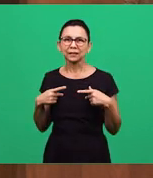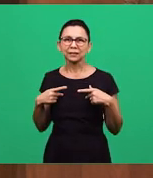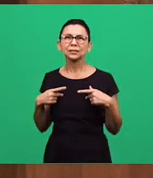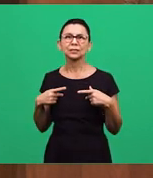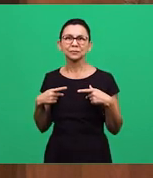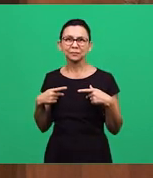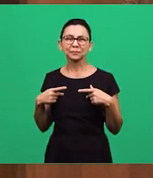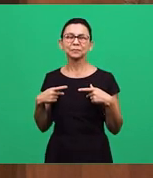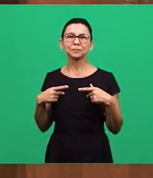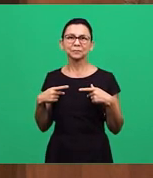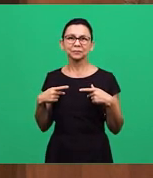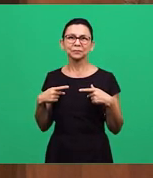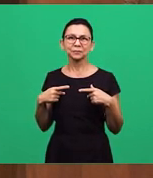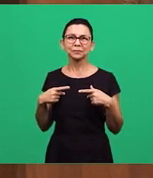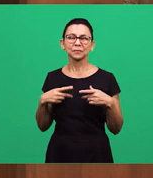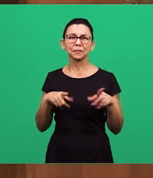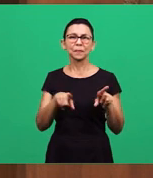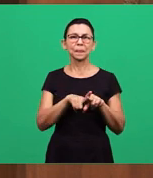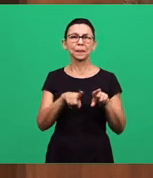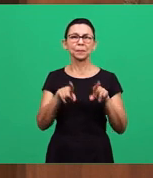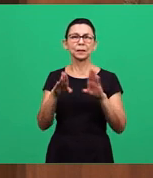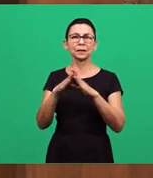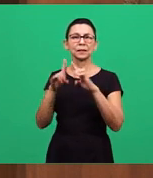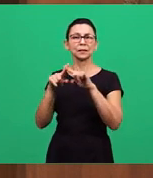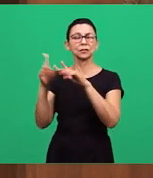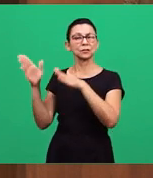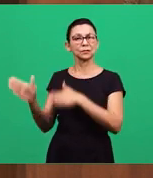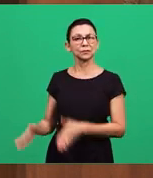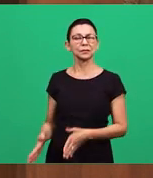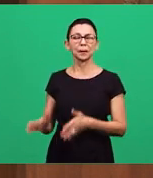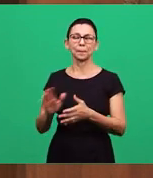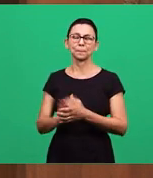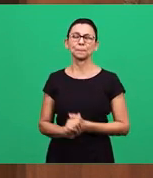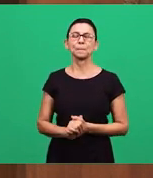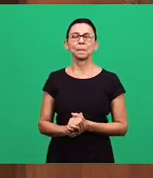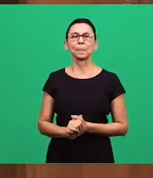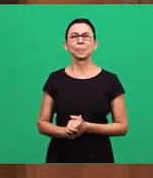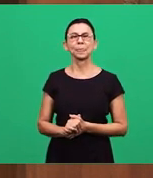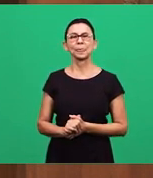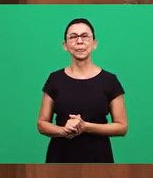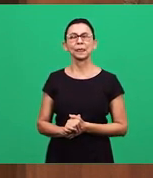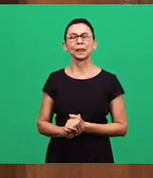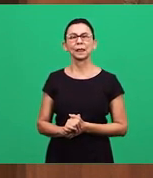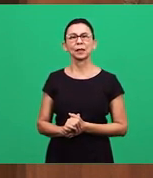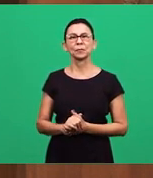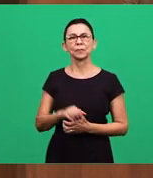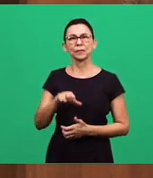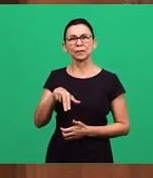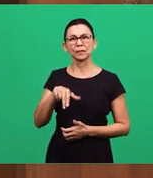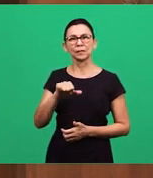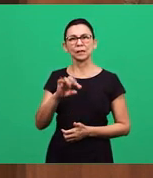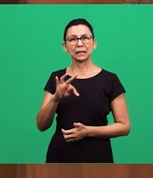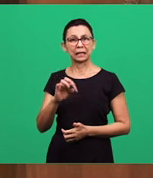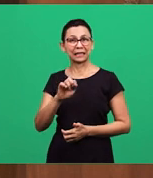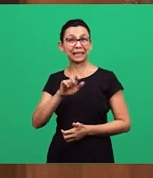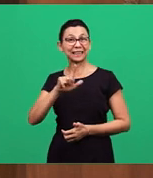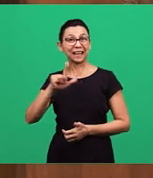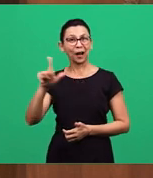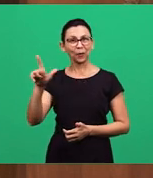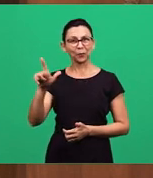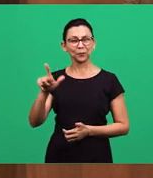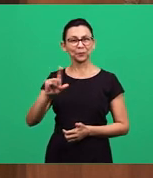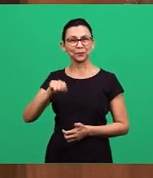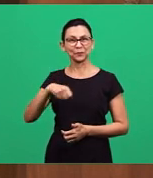iglesia. Navidad es una fiesta histórica popular que es vivida